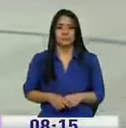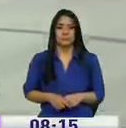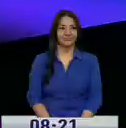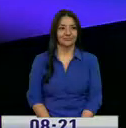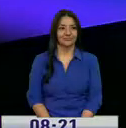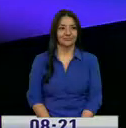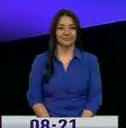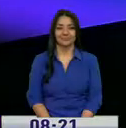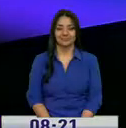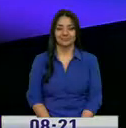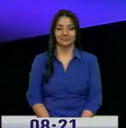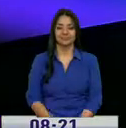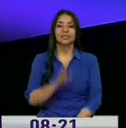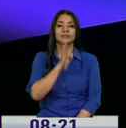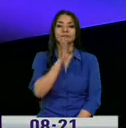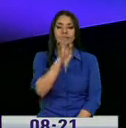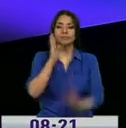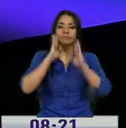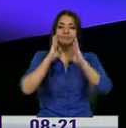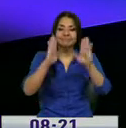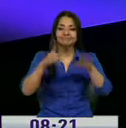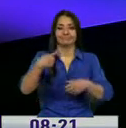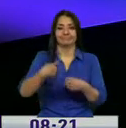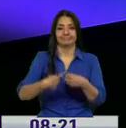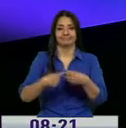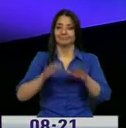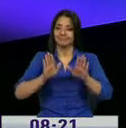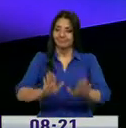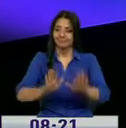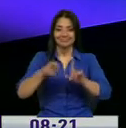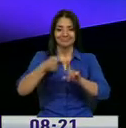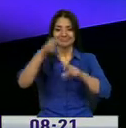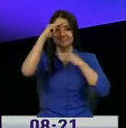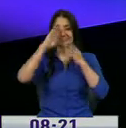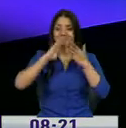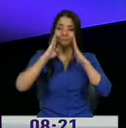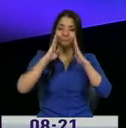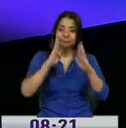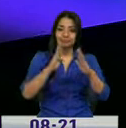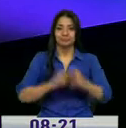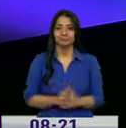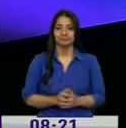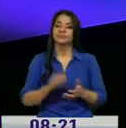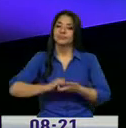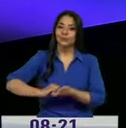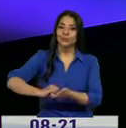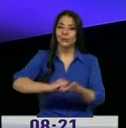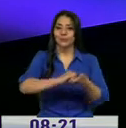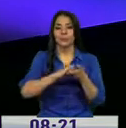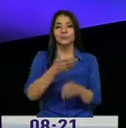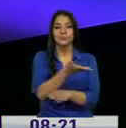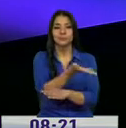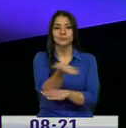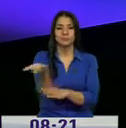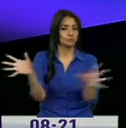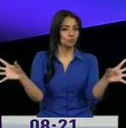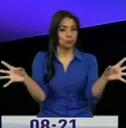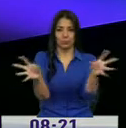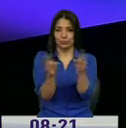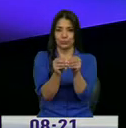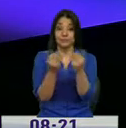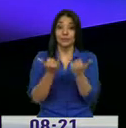Andrea Urbe. Siempre preocupados por la ciudad, esa es la característica de este, el primer noticiero de la comunidad, solidarios y obedientes con ustedes, con todos.